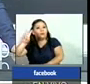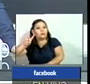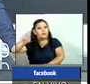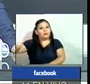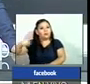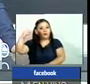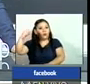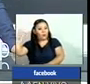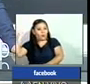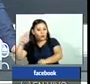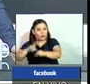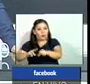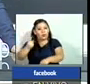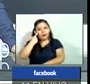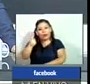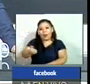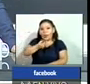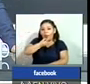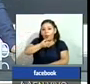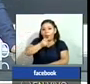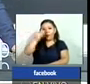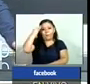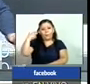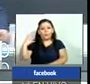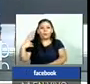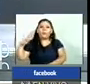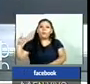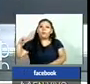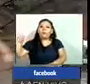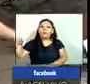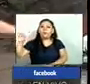dólares la periodista Jennifer Flores tiene esta información